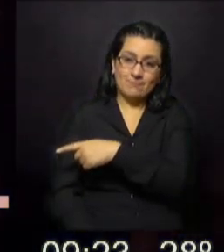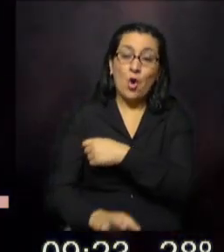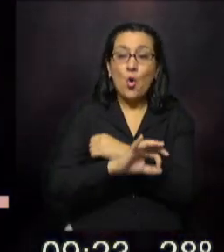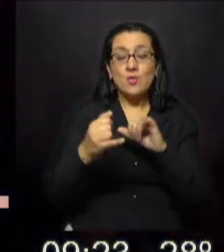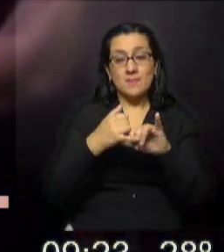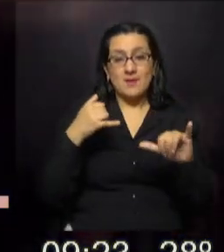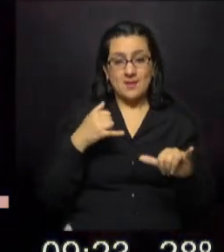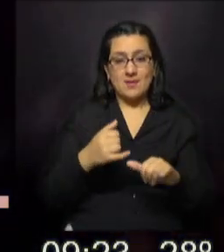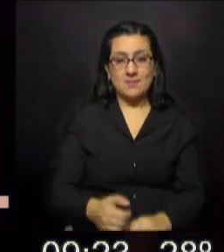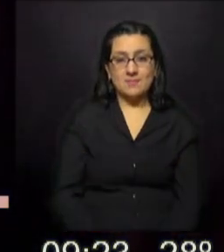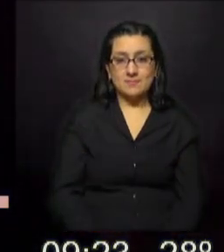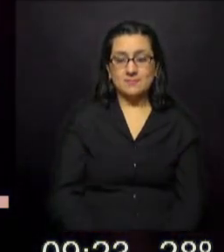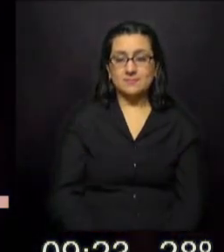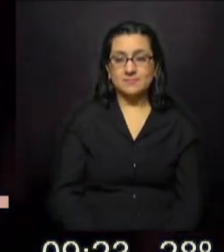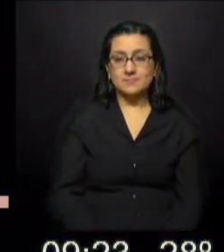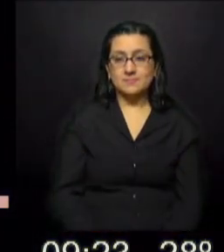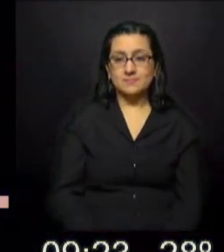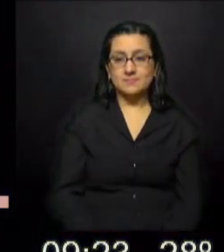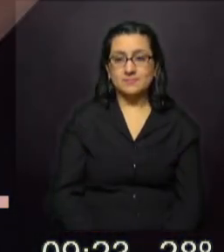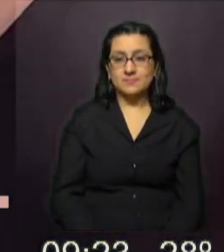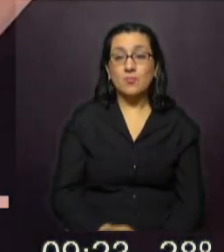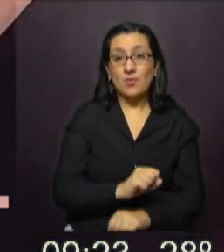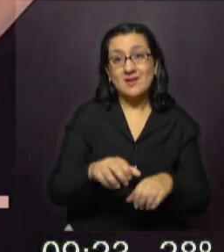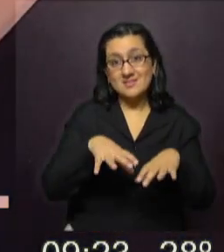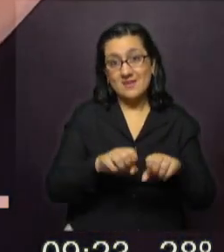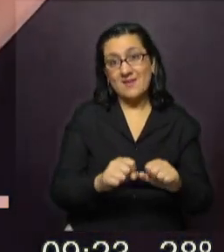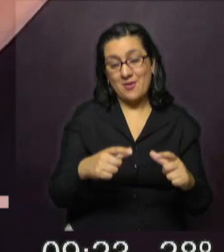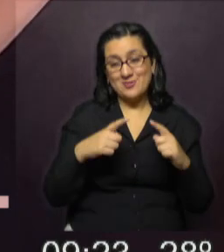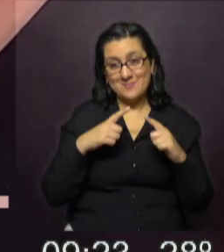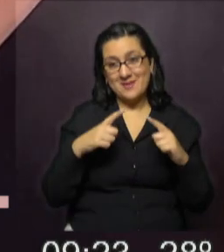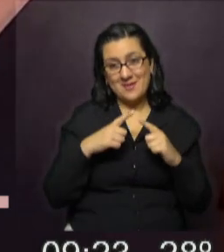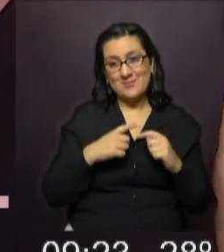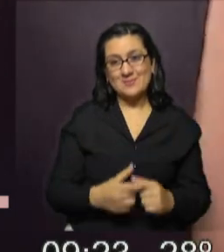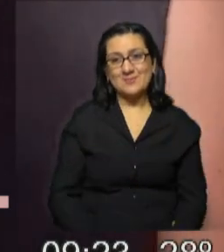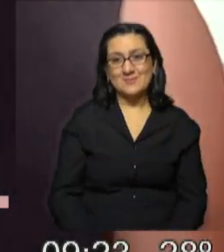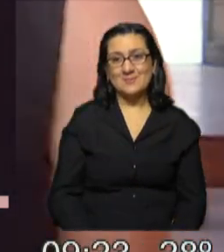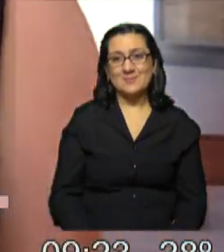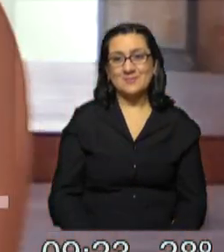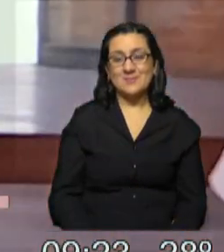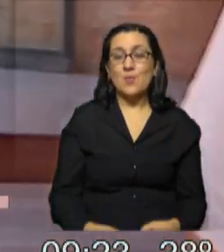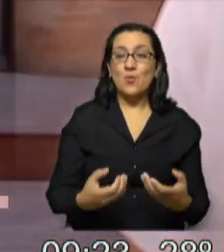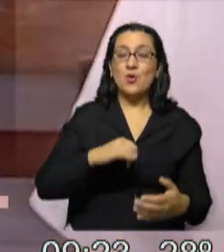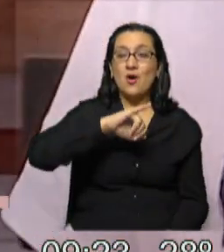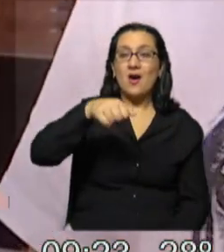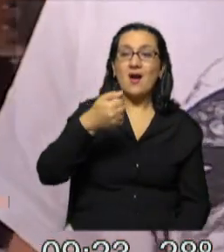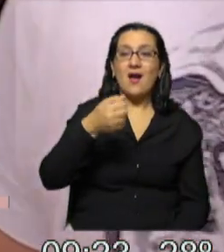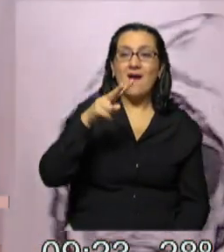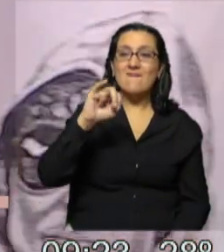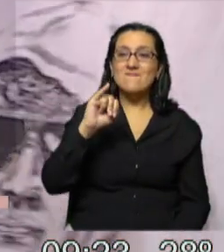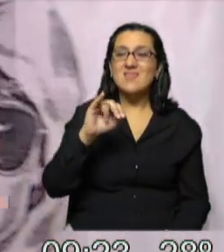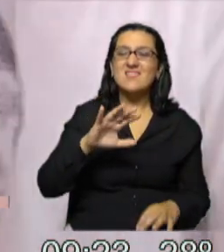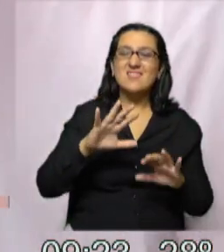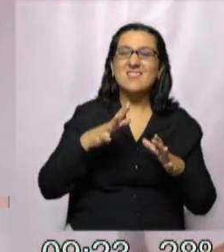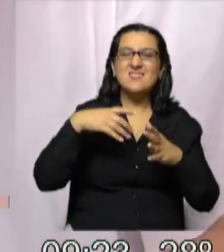institucional, casadelapólvoraui@gmail. Bueno, los esperamos. Tenemos mucha expectativa. Bien. Bueno, Javi, ¿de qué se trata